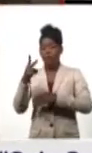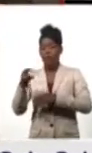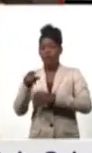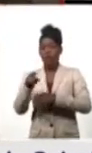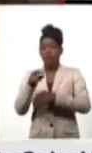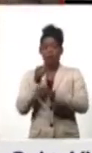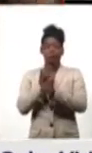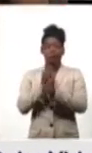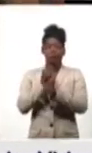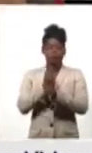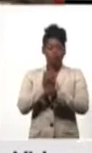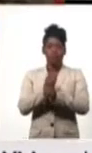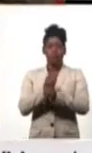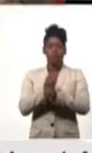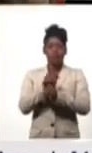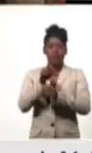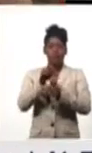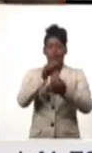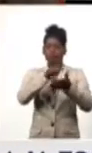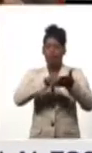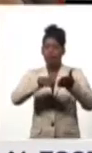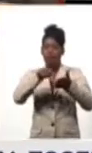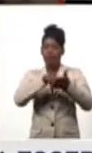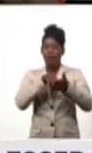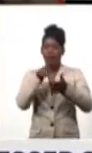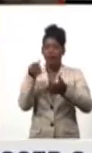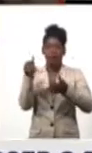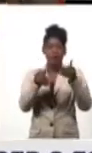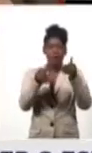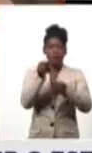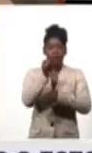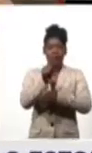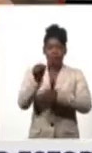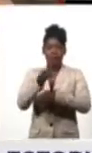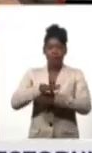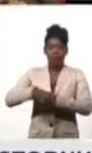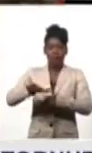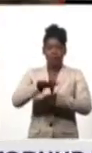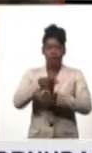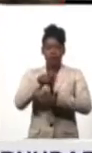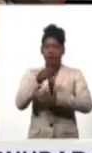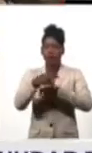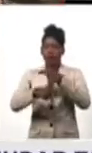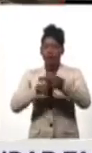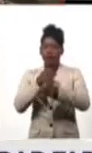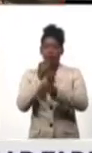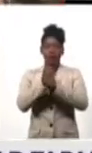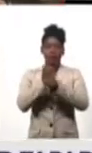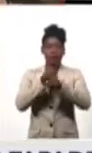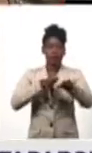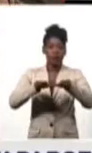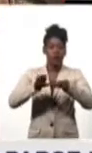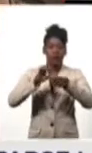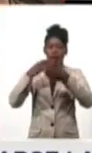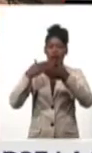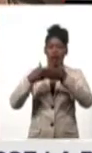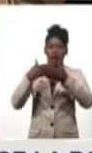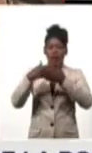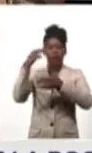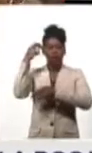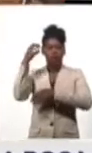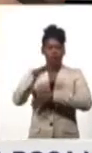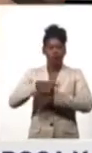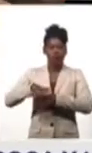Nacional de Diversidad Biológica, en él participan en su implementación, en su cumplimiento, prácticamente todos los organismos de la Administración Central del